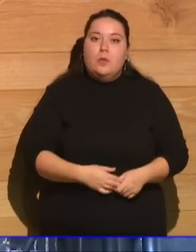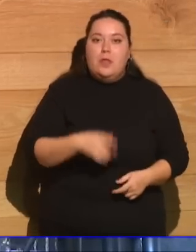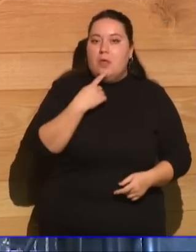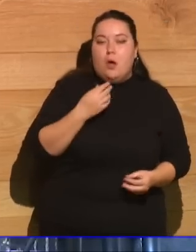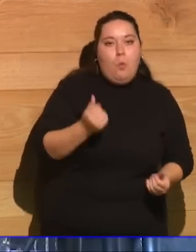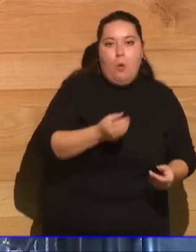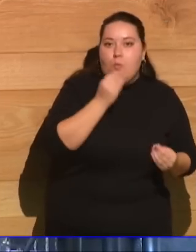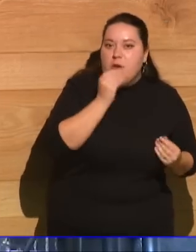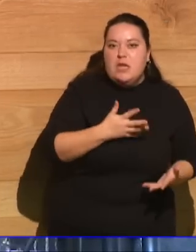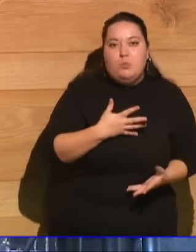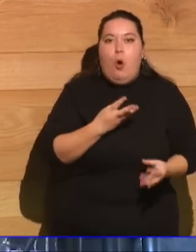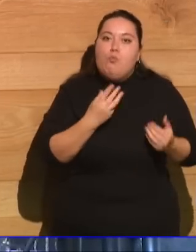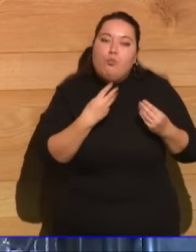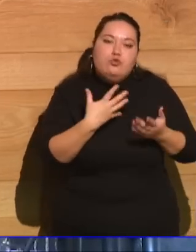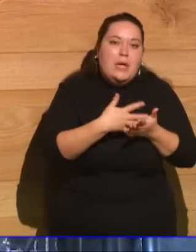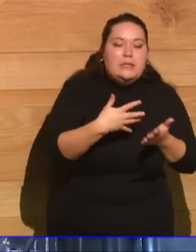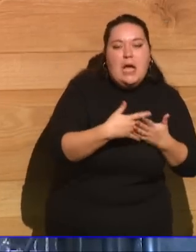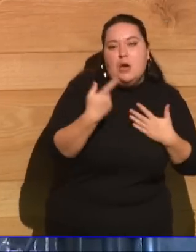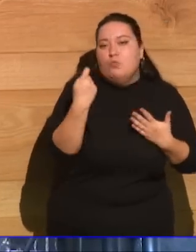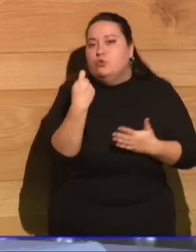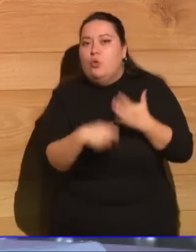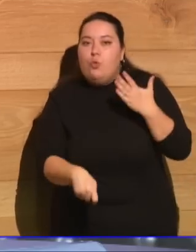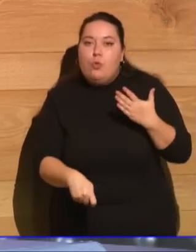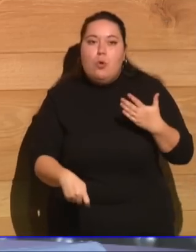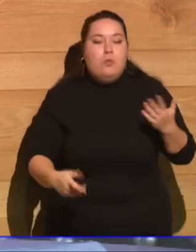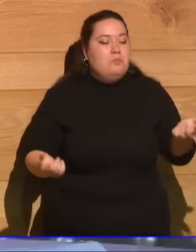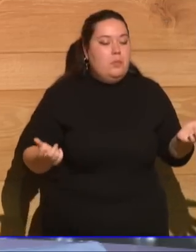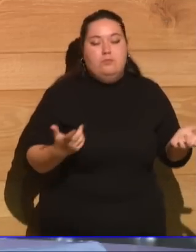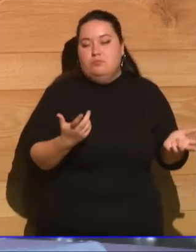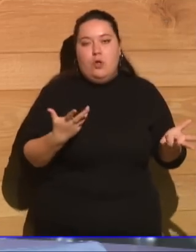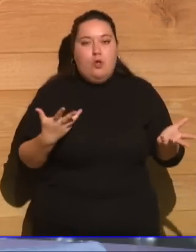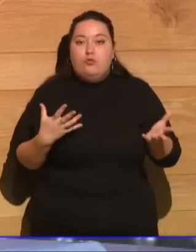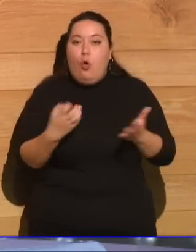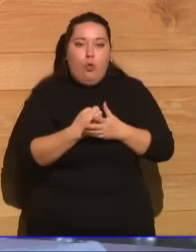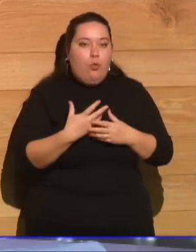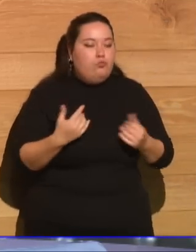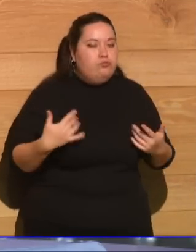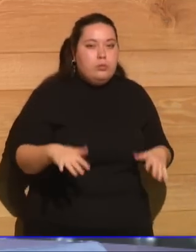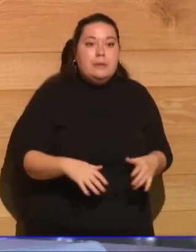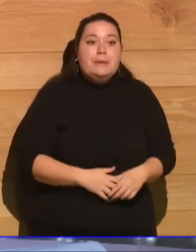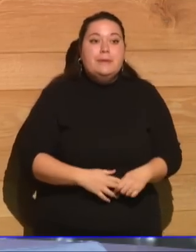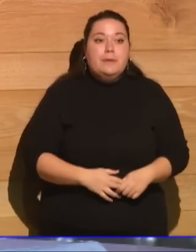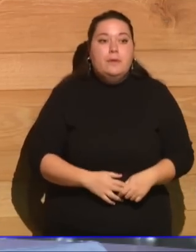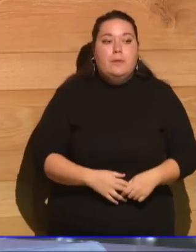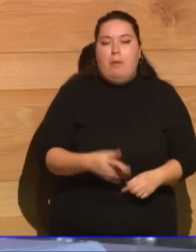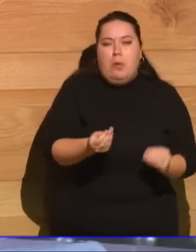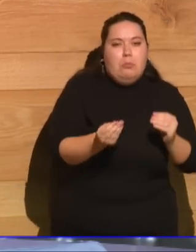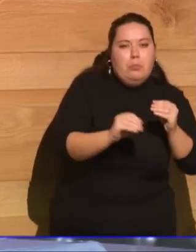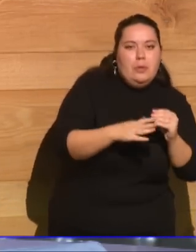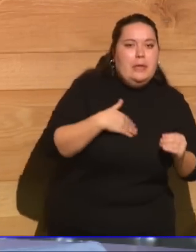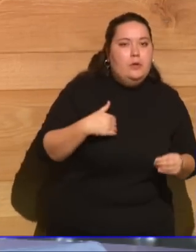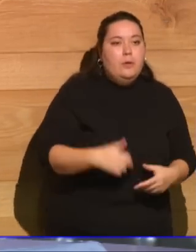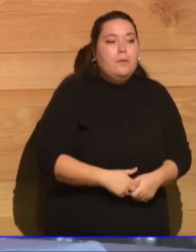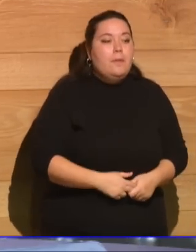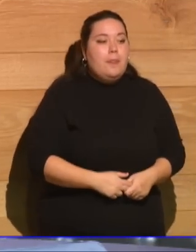salvaje, hemorrágico, sin concesiones, durísimo. Menos parroquial, todo lo demás. Como mínima cuña porque va al pelo de